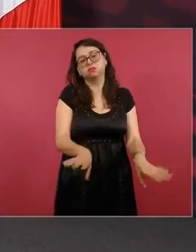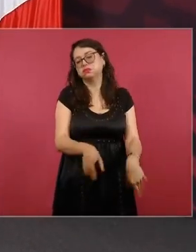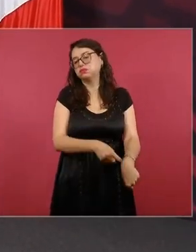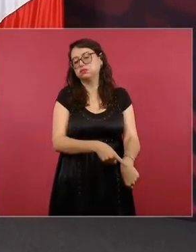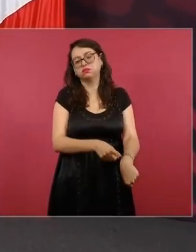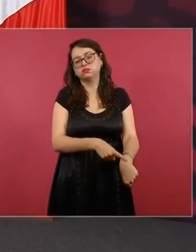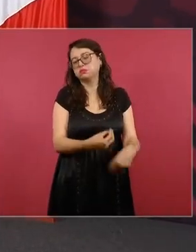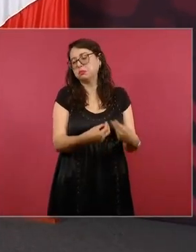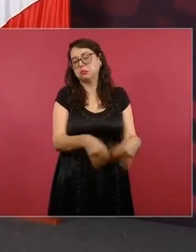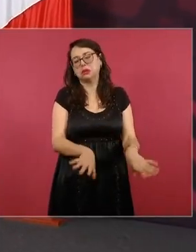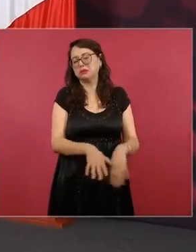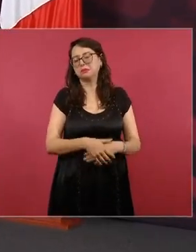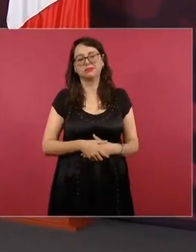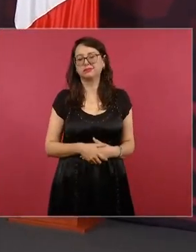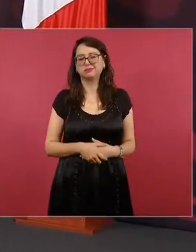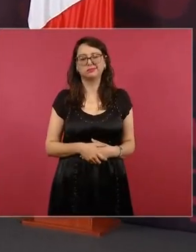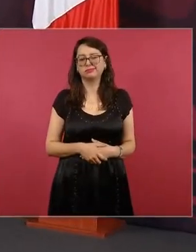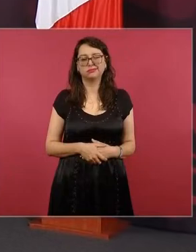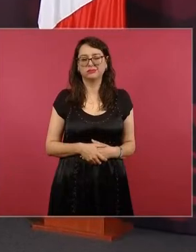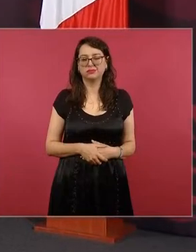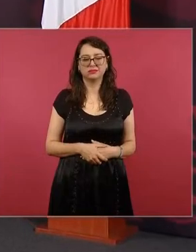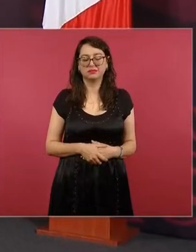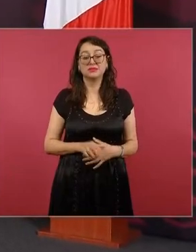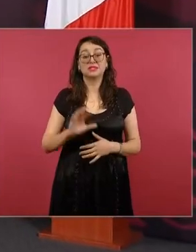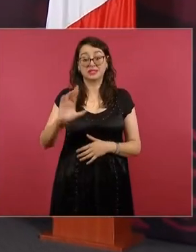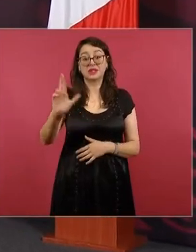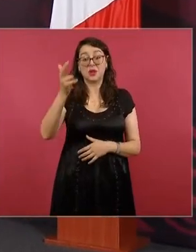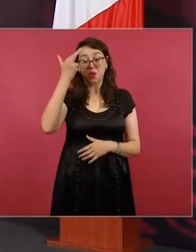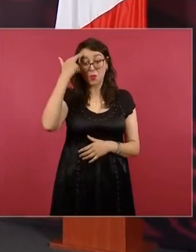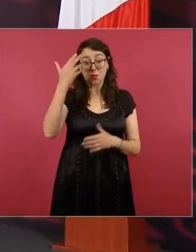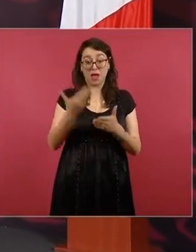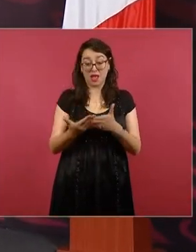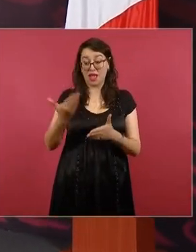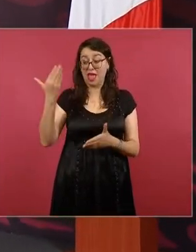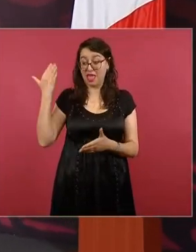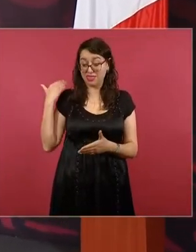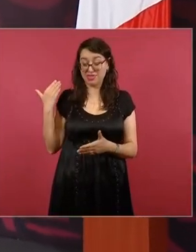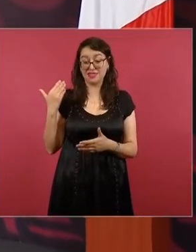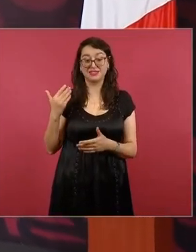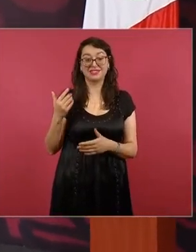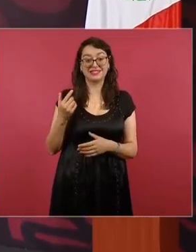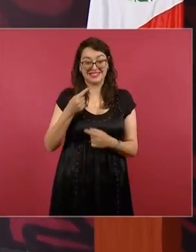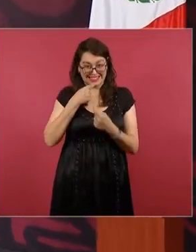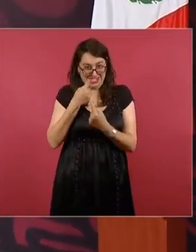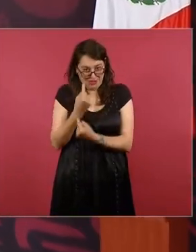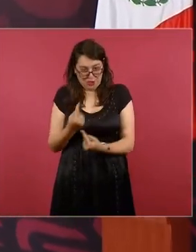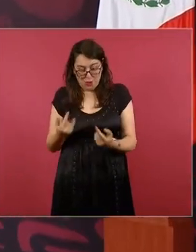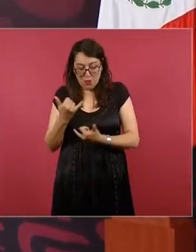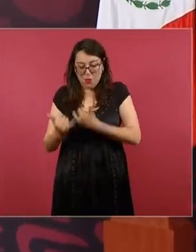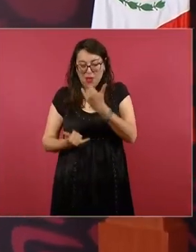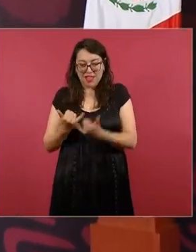es como cuando coleccionábamos figuritas, ¿no? Esta ya la tengo. O sea,